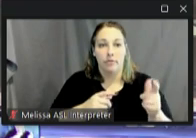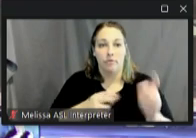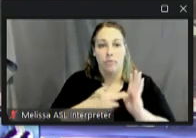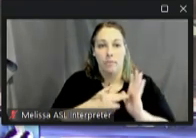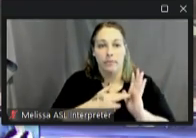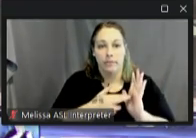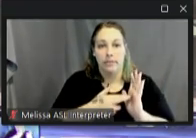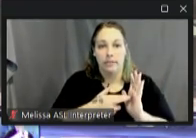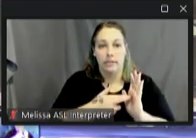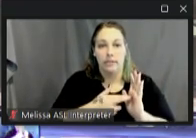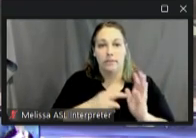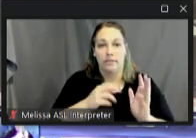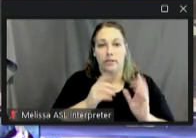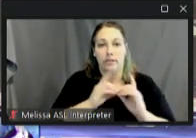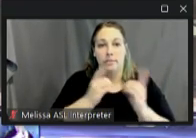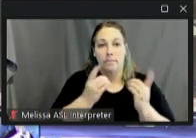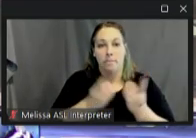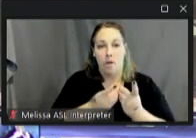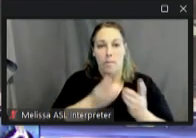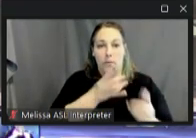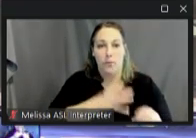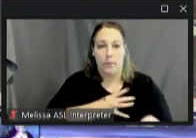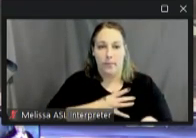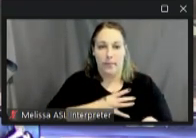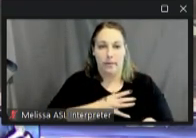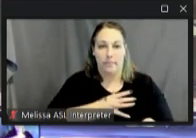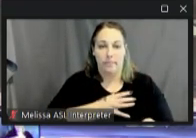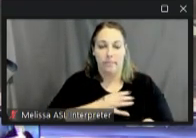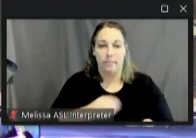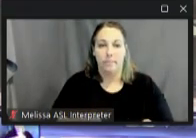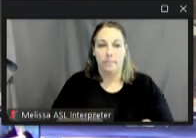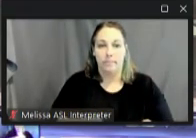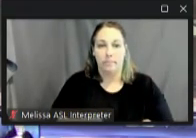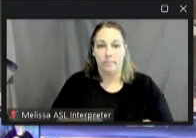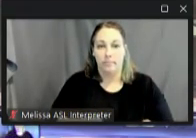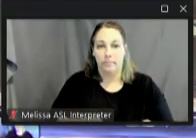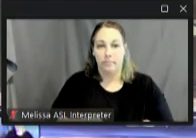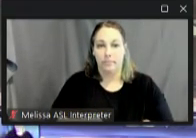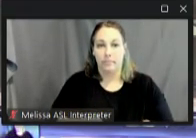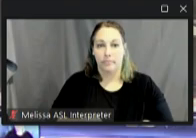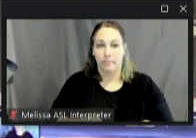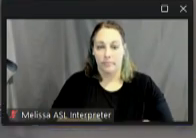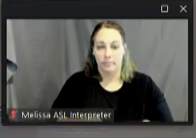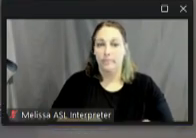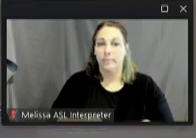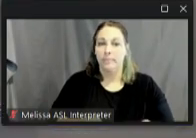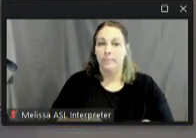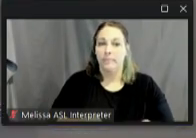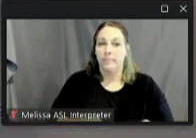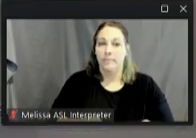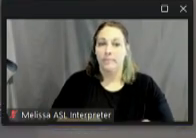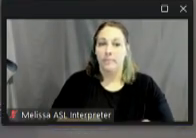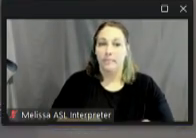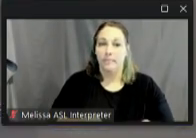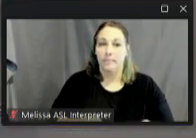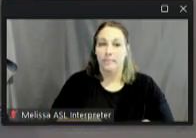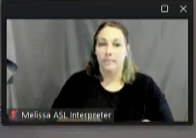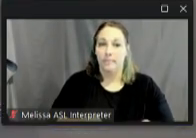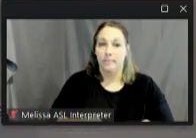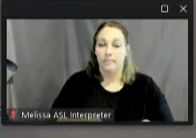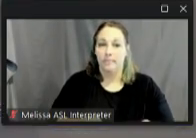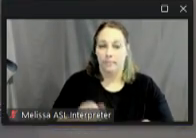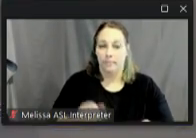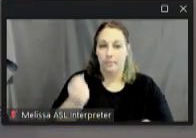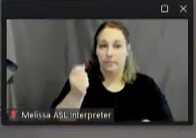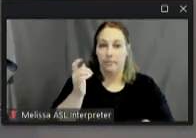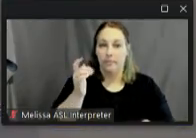gracias, Secretaria de Estado Natalie Roque. Atendiendo a las consultas que hicieron